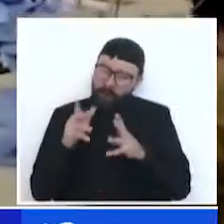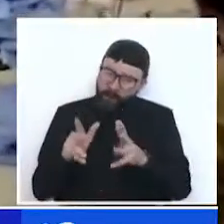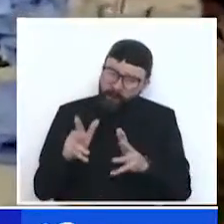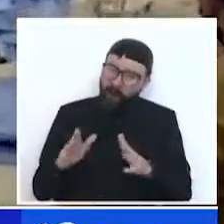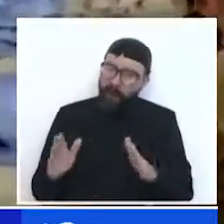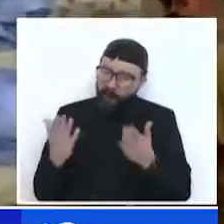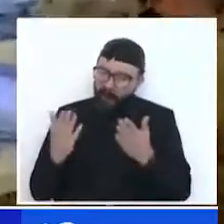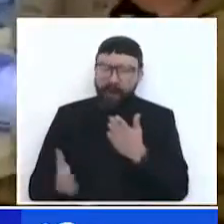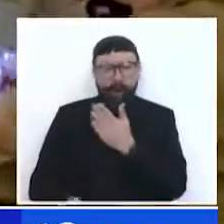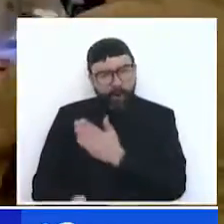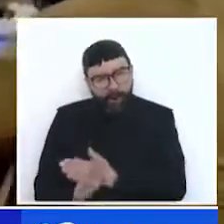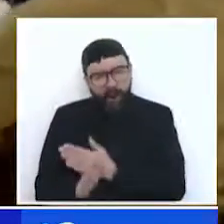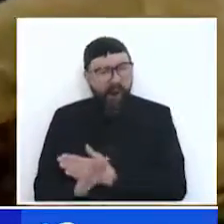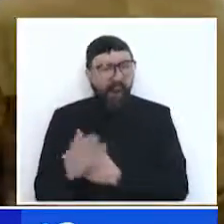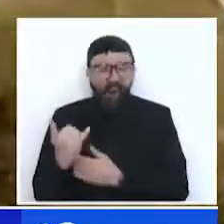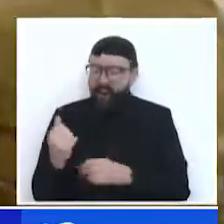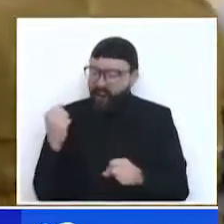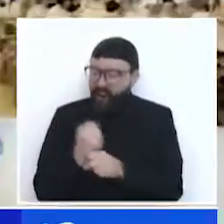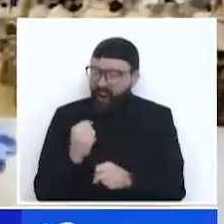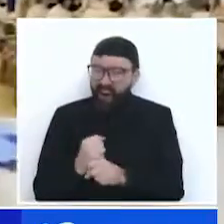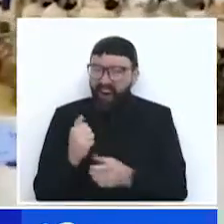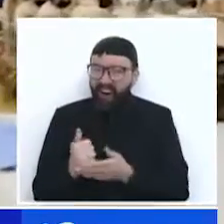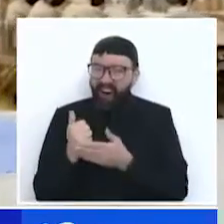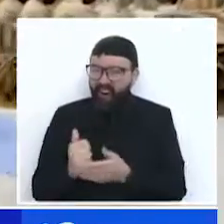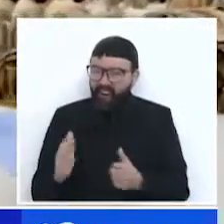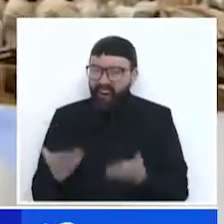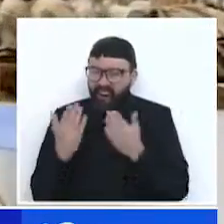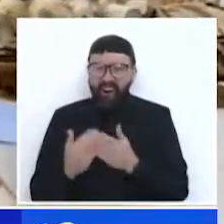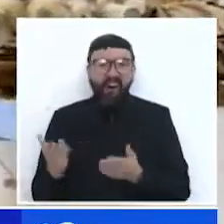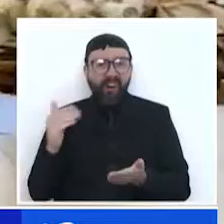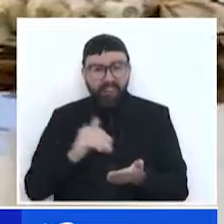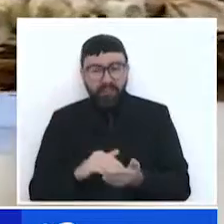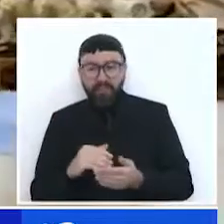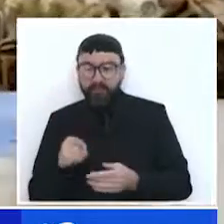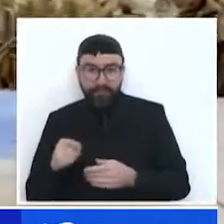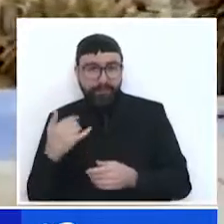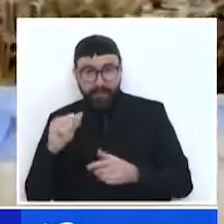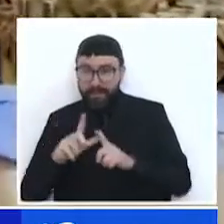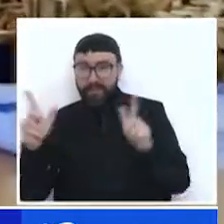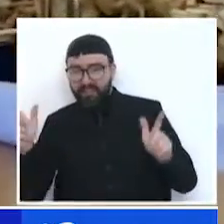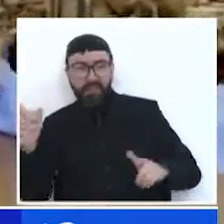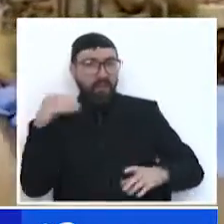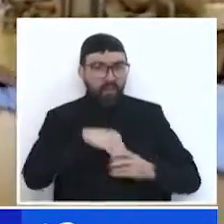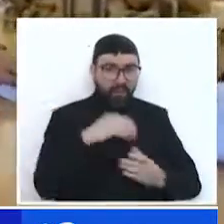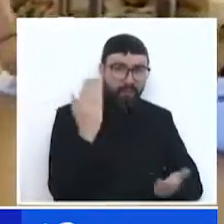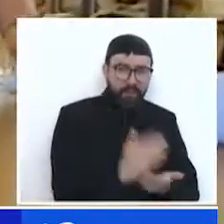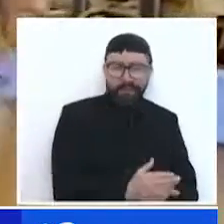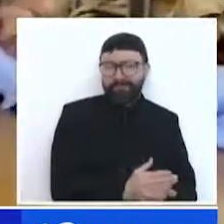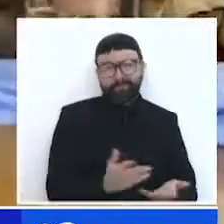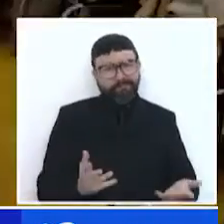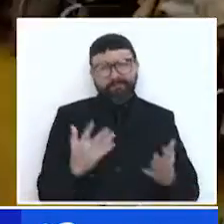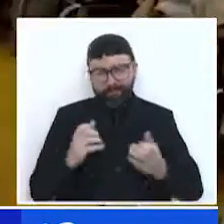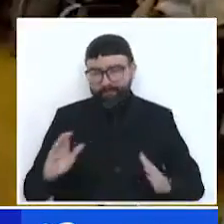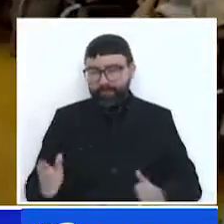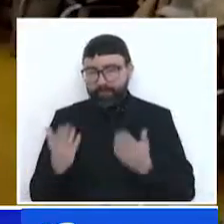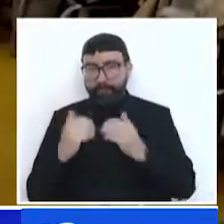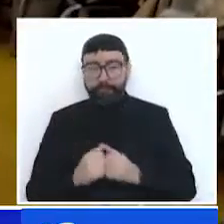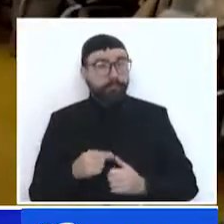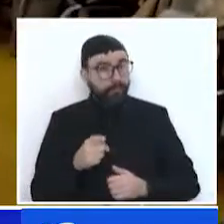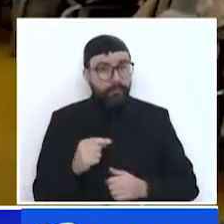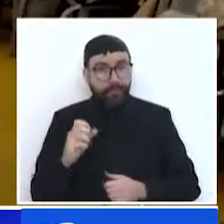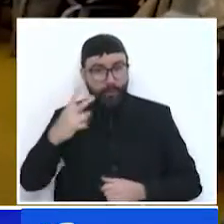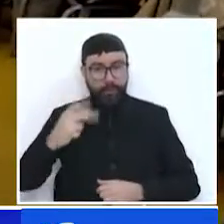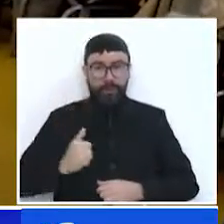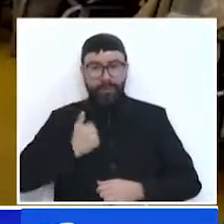continuar y tratar en lo posible de que no haya reincidencia. El ministro de Justicia busca brindar las segundas